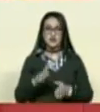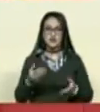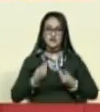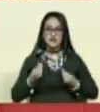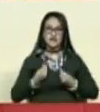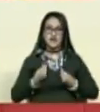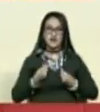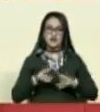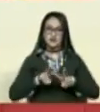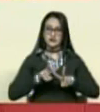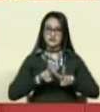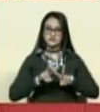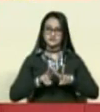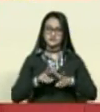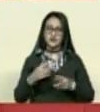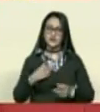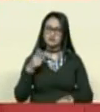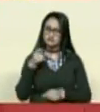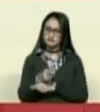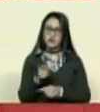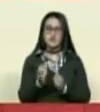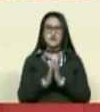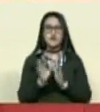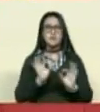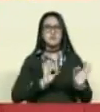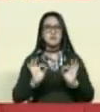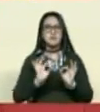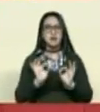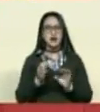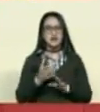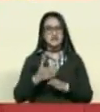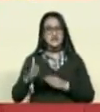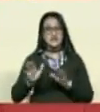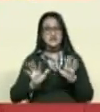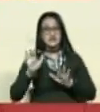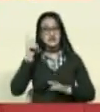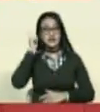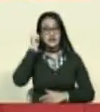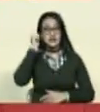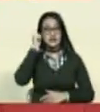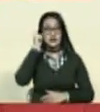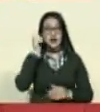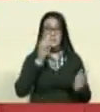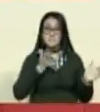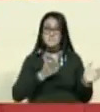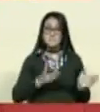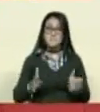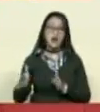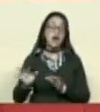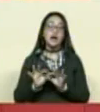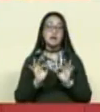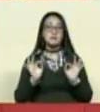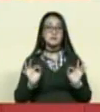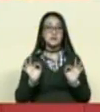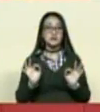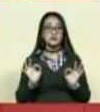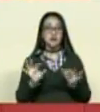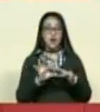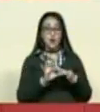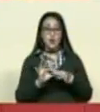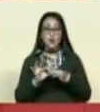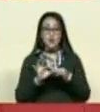Les ordeno que me preparen a más tardar en 15 días un plan especial de